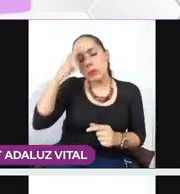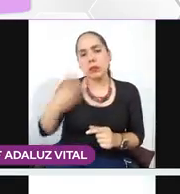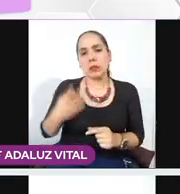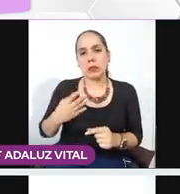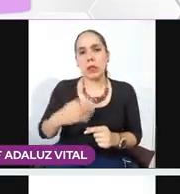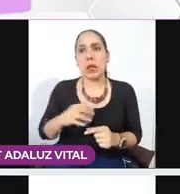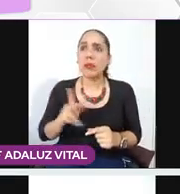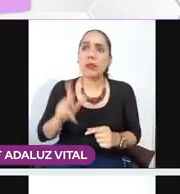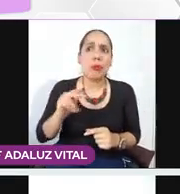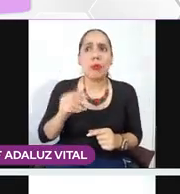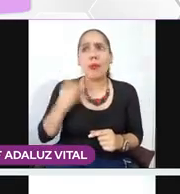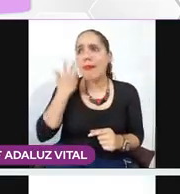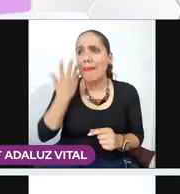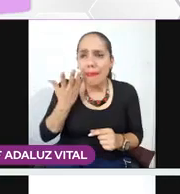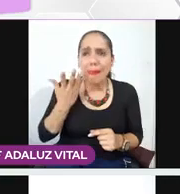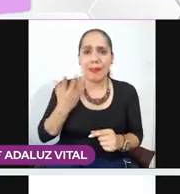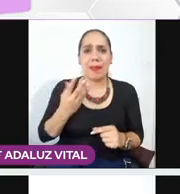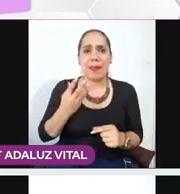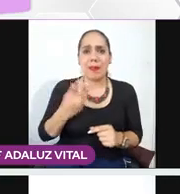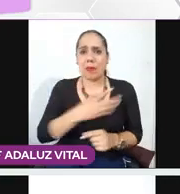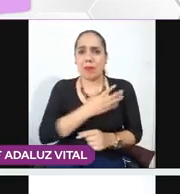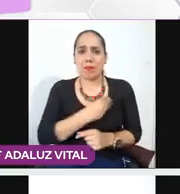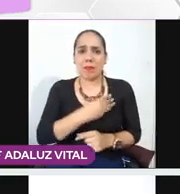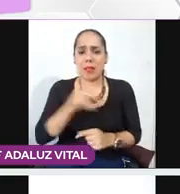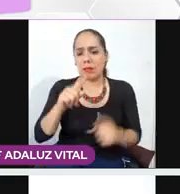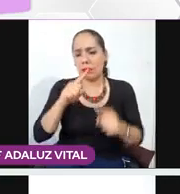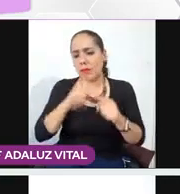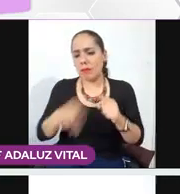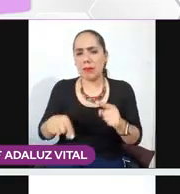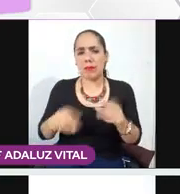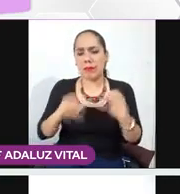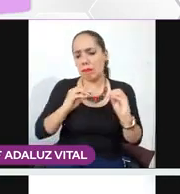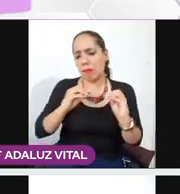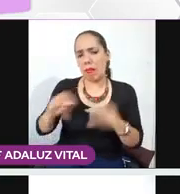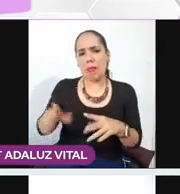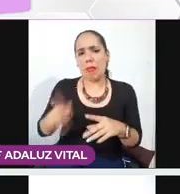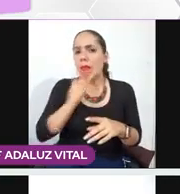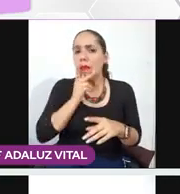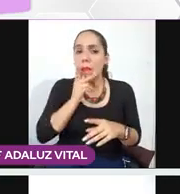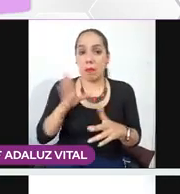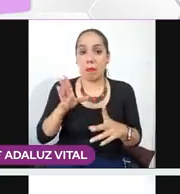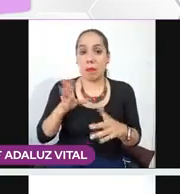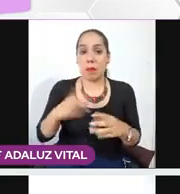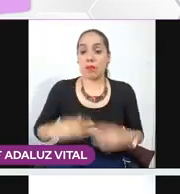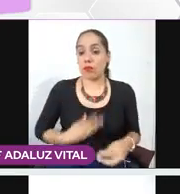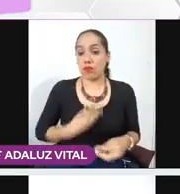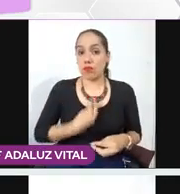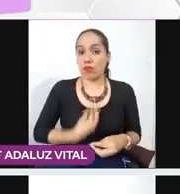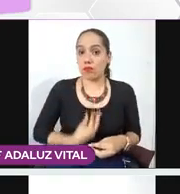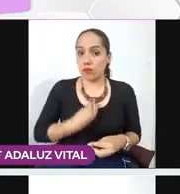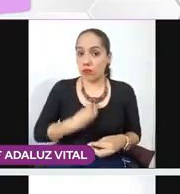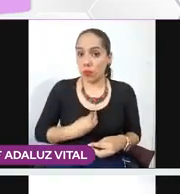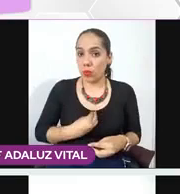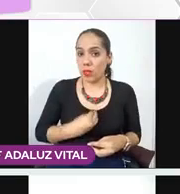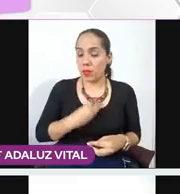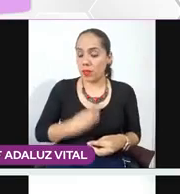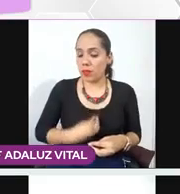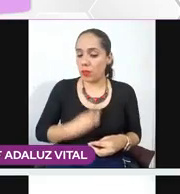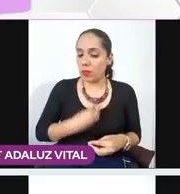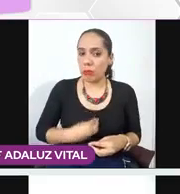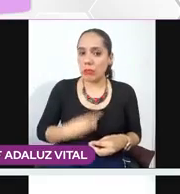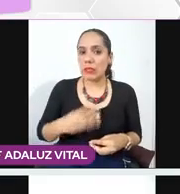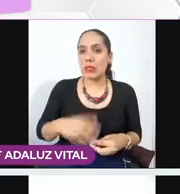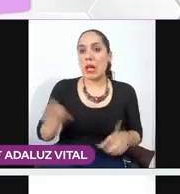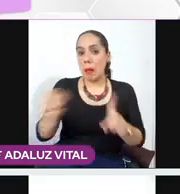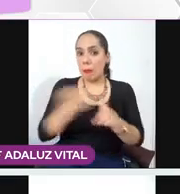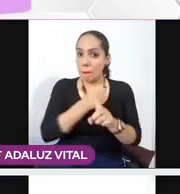tienen papá, les va a ir peor, pero tienen que aguantar la violencia, tienen que aguantar la humillación, la baja autoestima, a